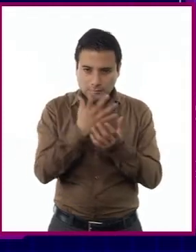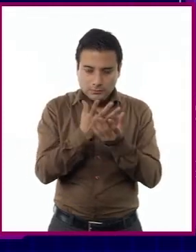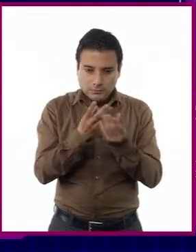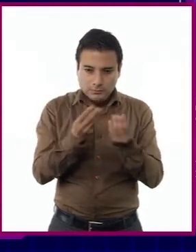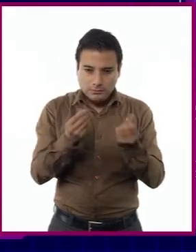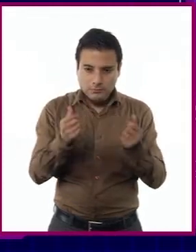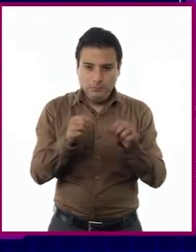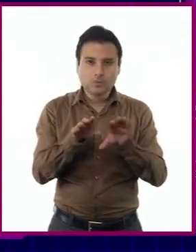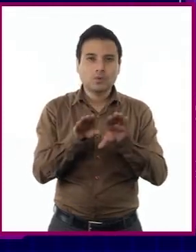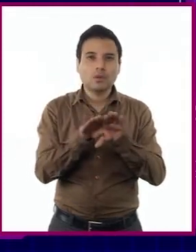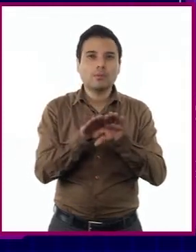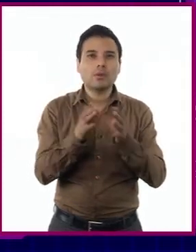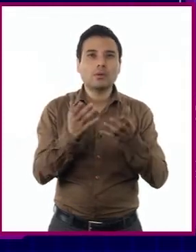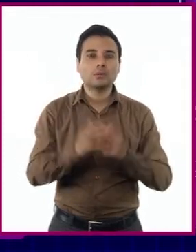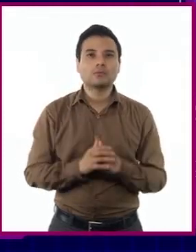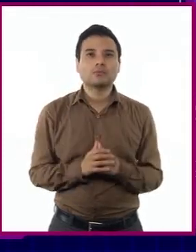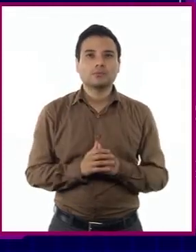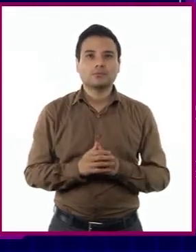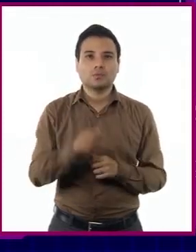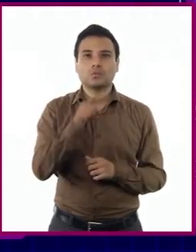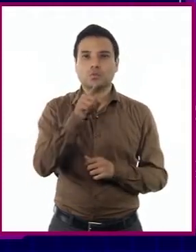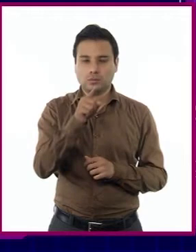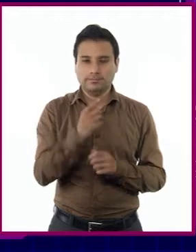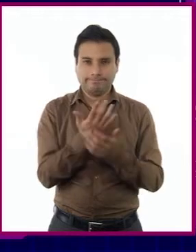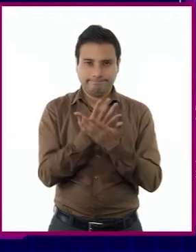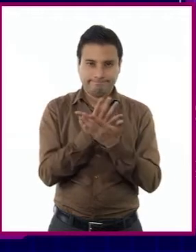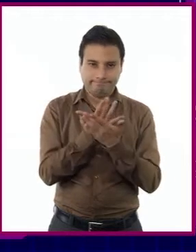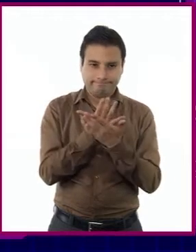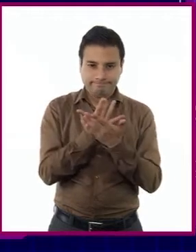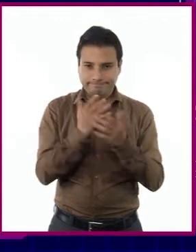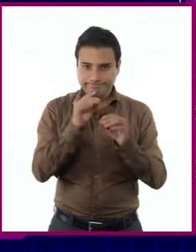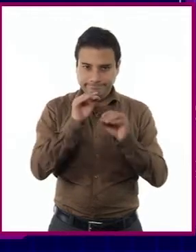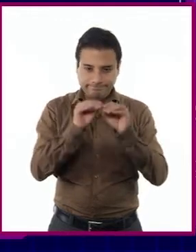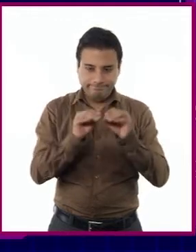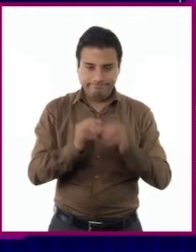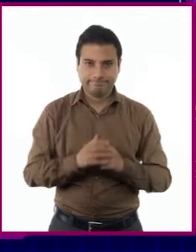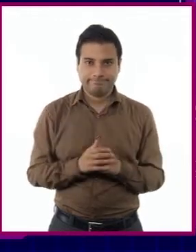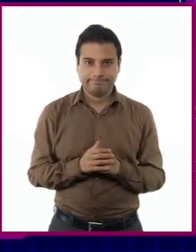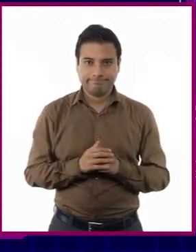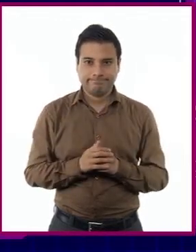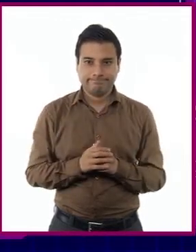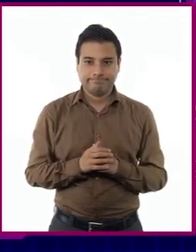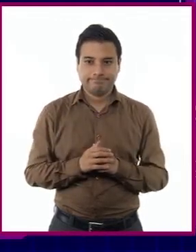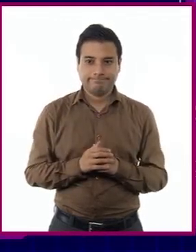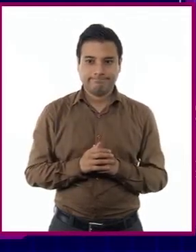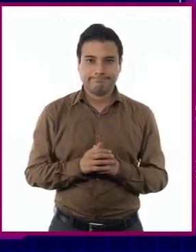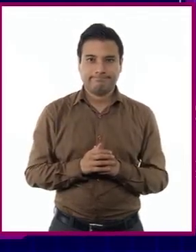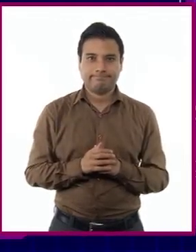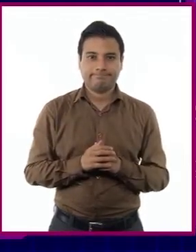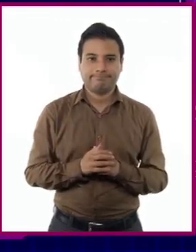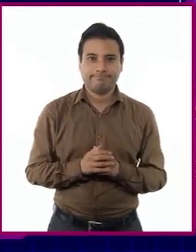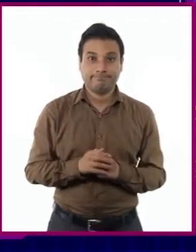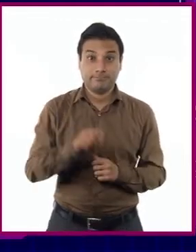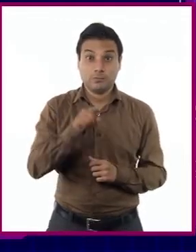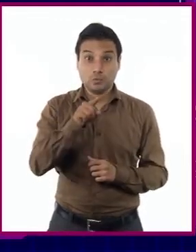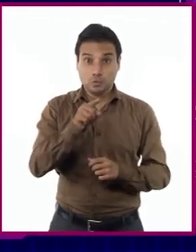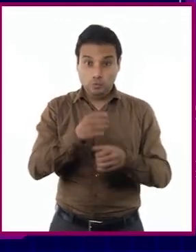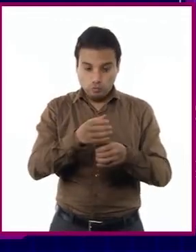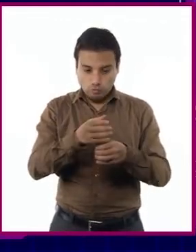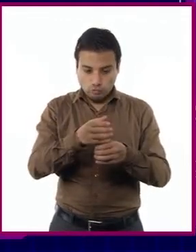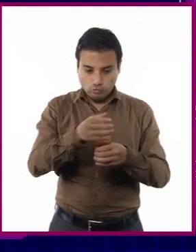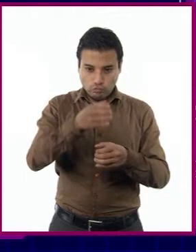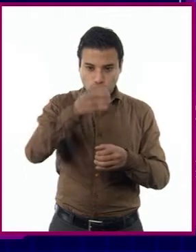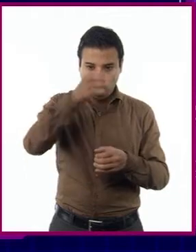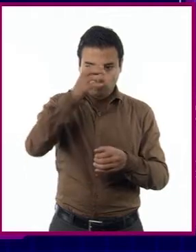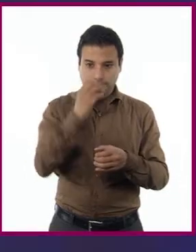tomen un momento para construir los dos tubos observen los tubos que construyeron y piensen en